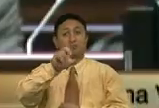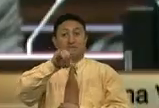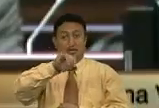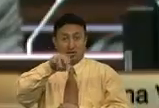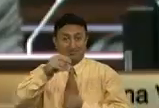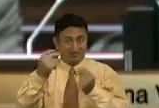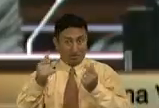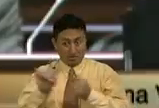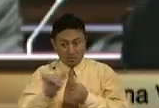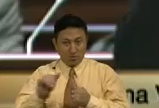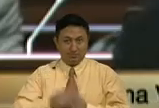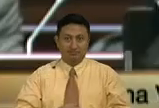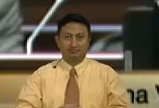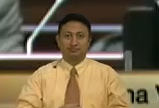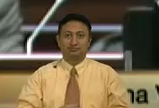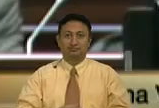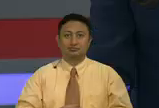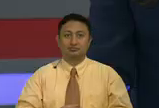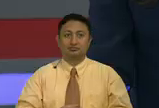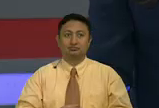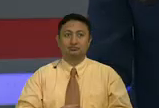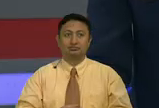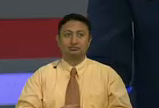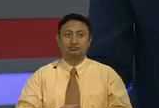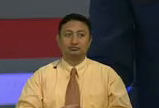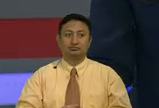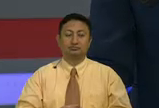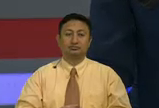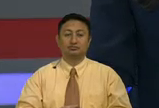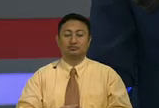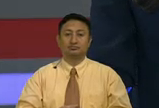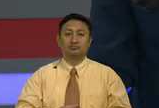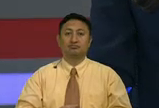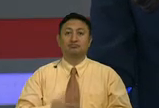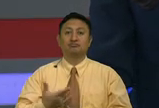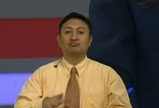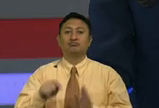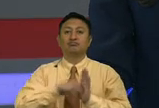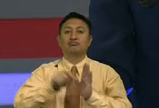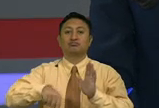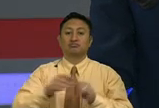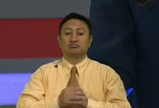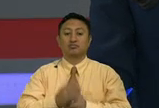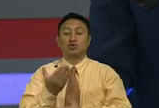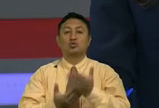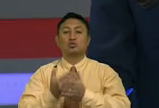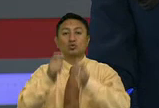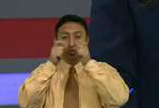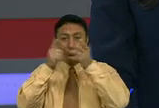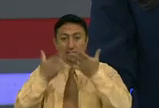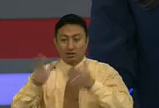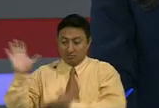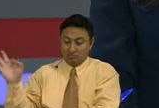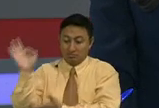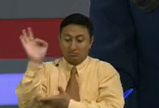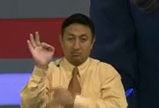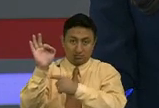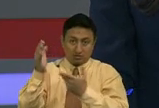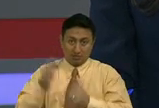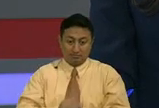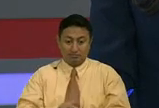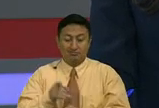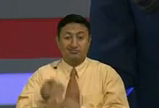Vallejo. Informó Javier Gallo. Y según juristas, el nuevo fiscal general del Estado que sea designado a través de concurso tendrá